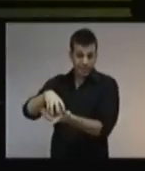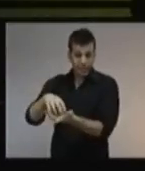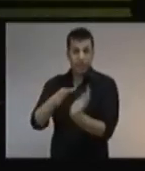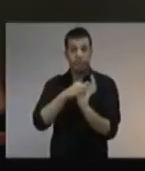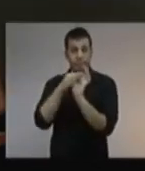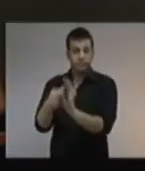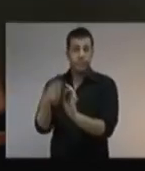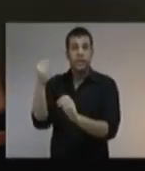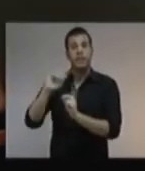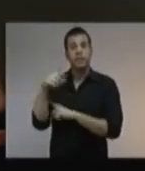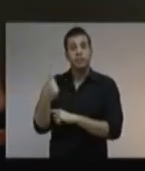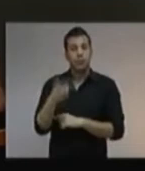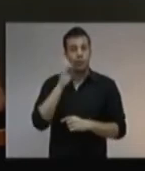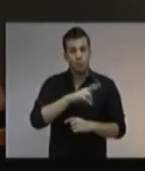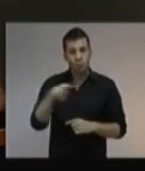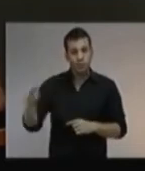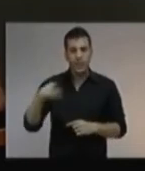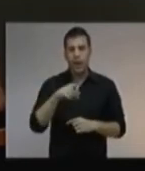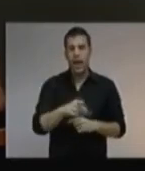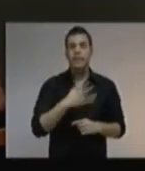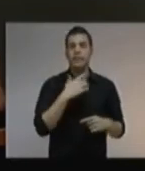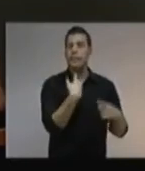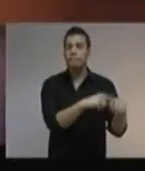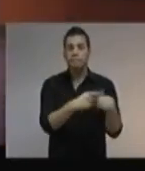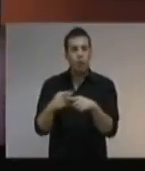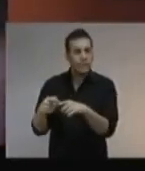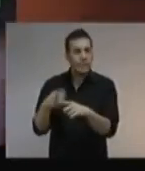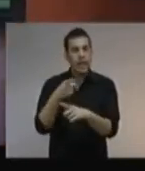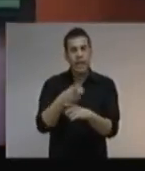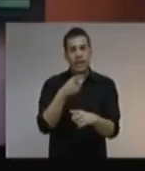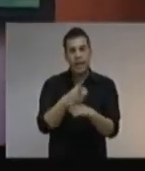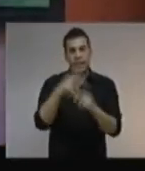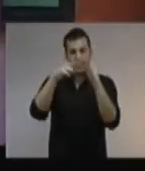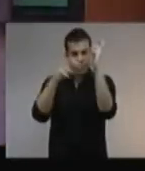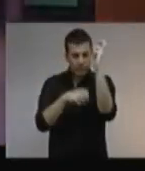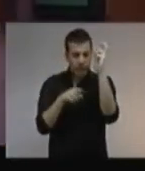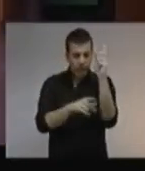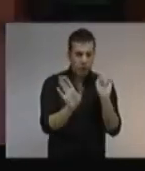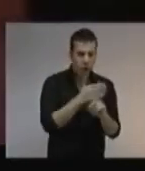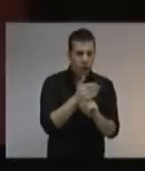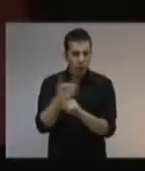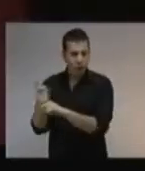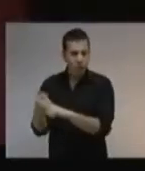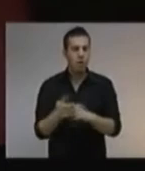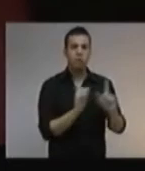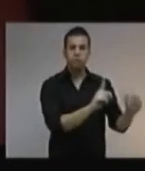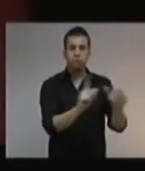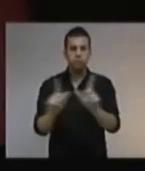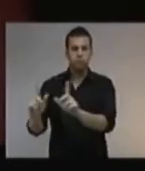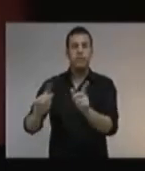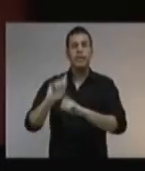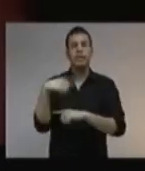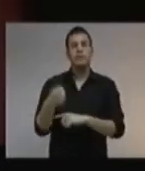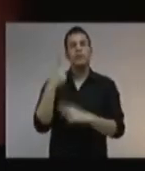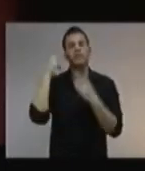un pequeño museo de sitio donde se exponen piezas encontradas durante los trabajos de excavación, y a continuación se pasa a la